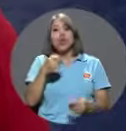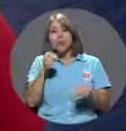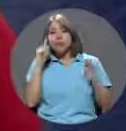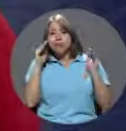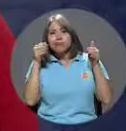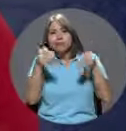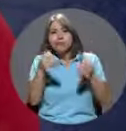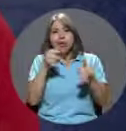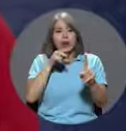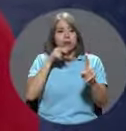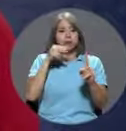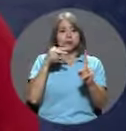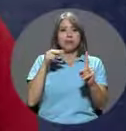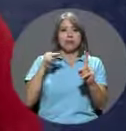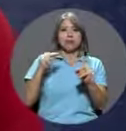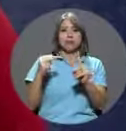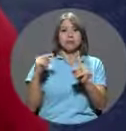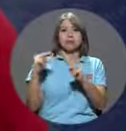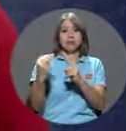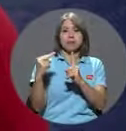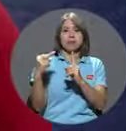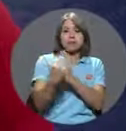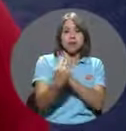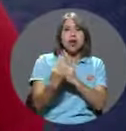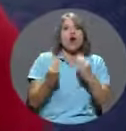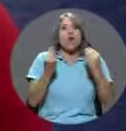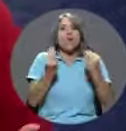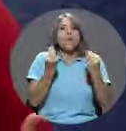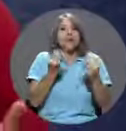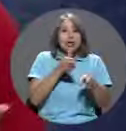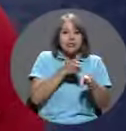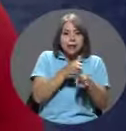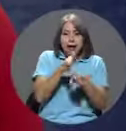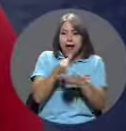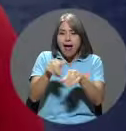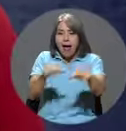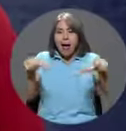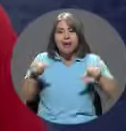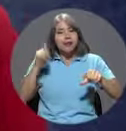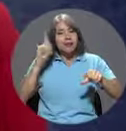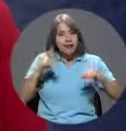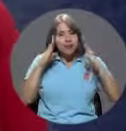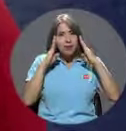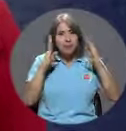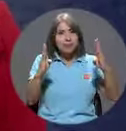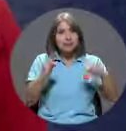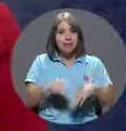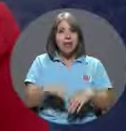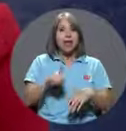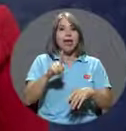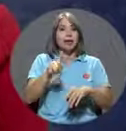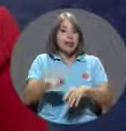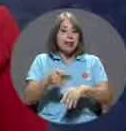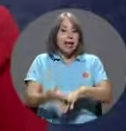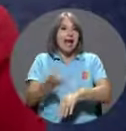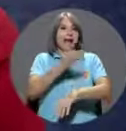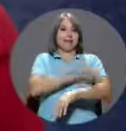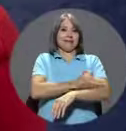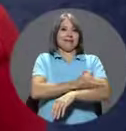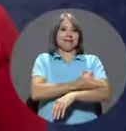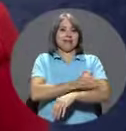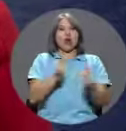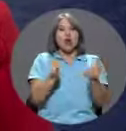son las opciones de recreación, deporte. O sea, hay tanto que está involucrado en el proceso que culmina en un acto, un